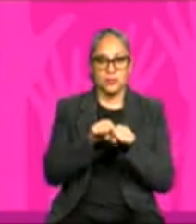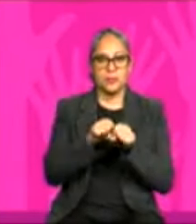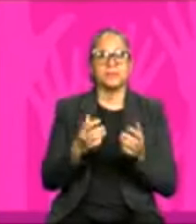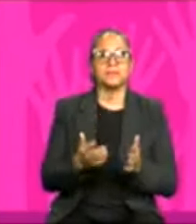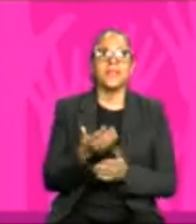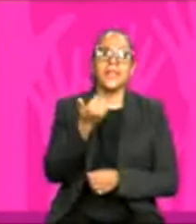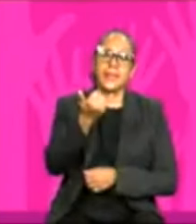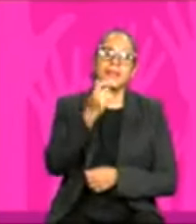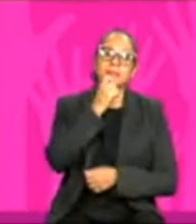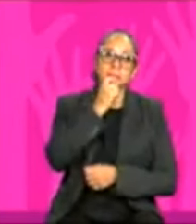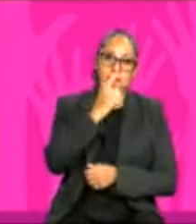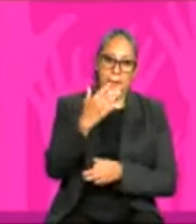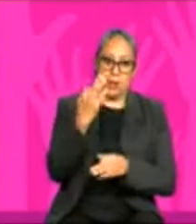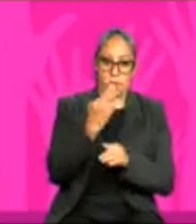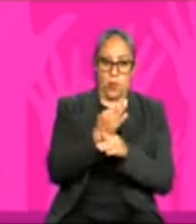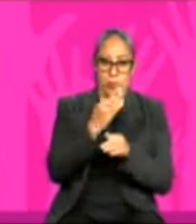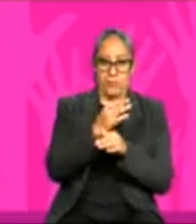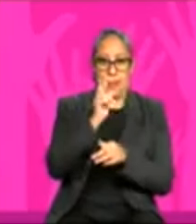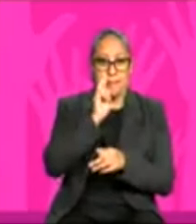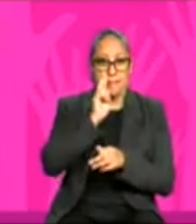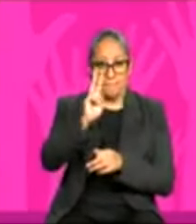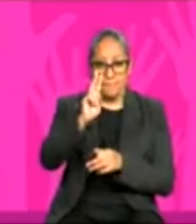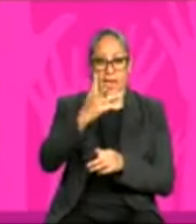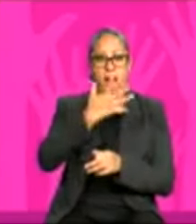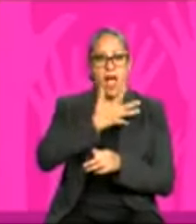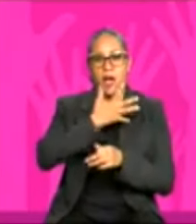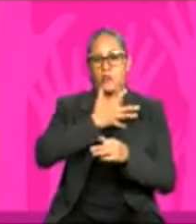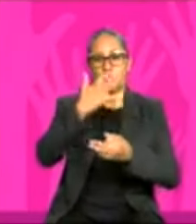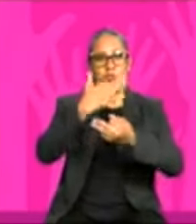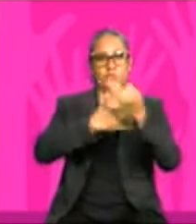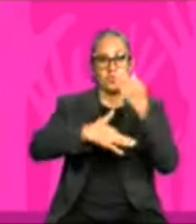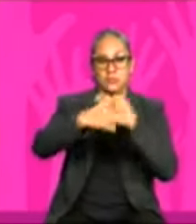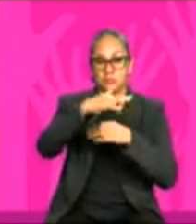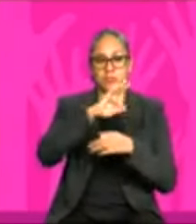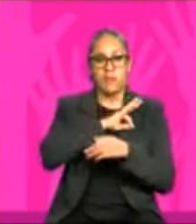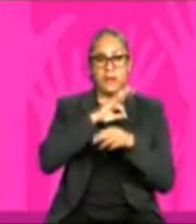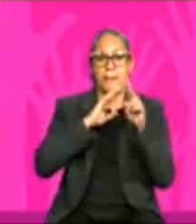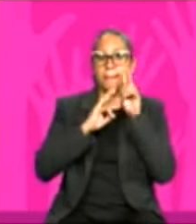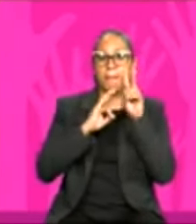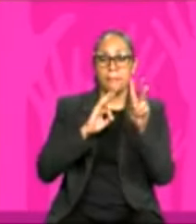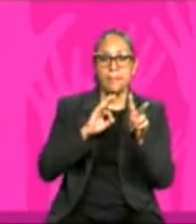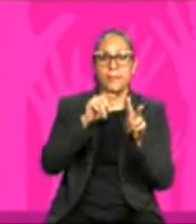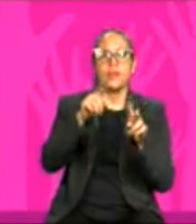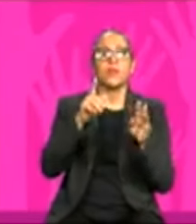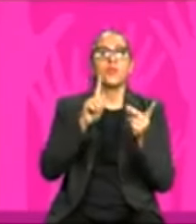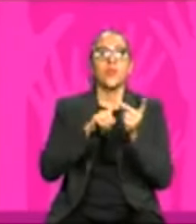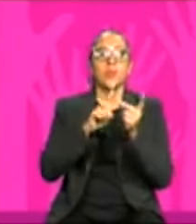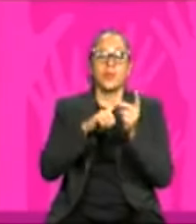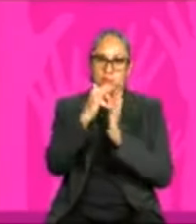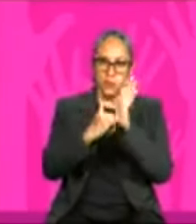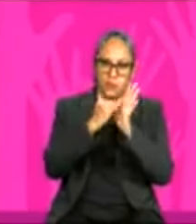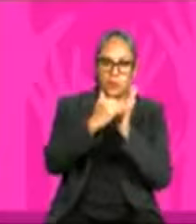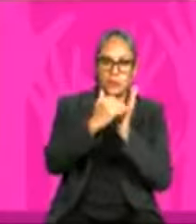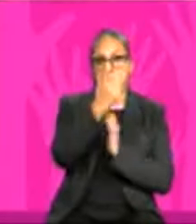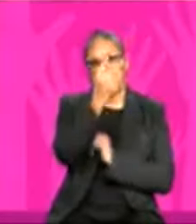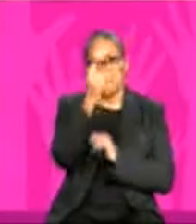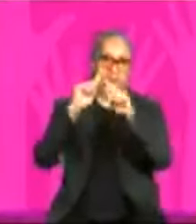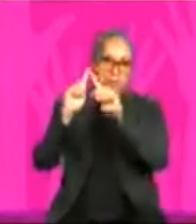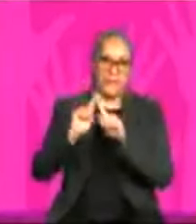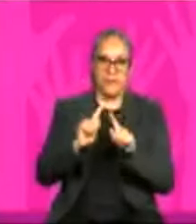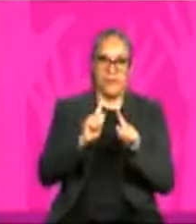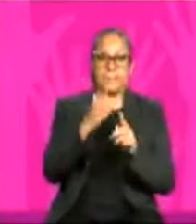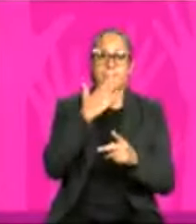supuesto completamente en vivo a través de todas las plataformas digitales que pueden seguir en el INPEPAC y en YouTube. Les doy la